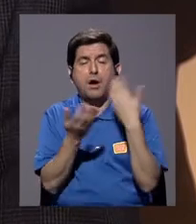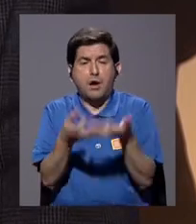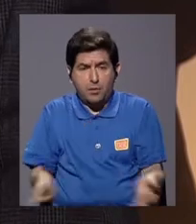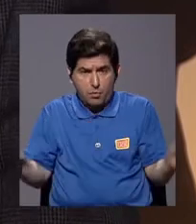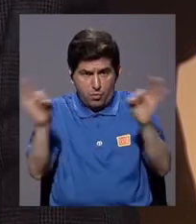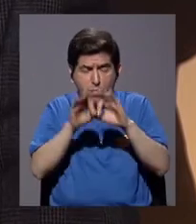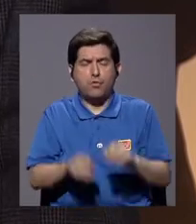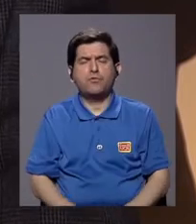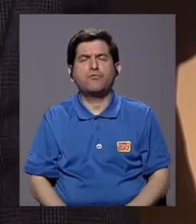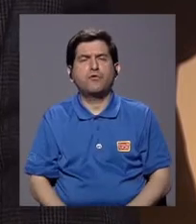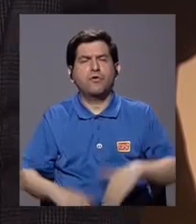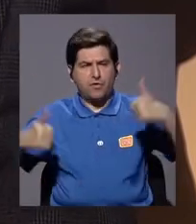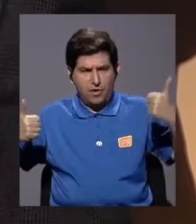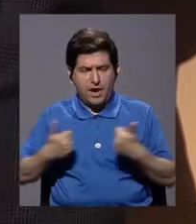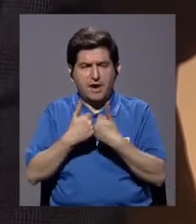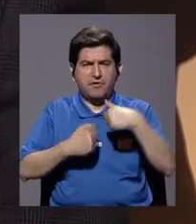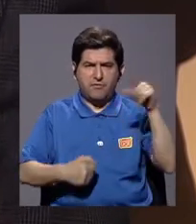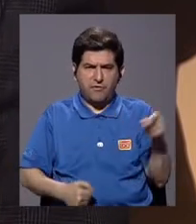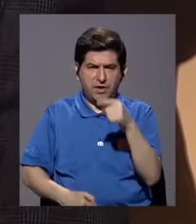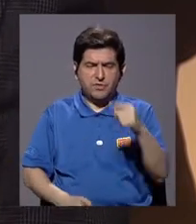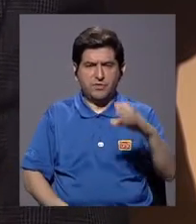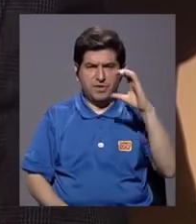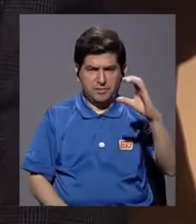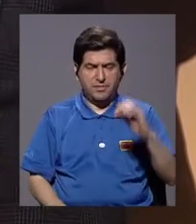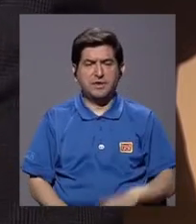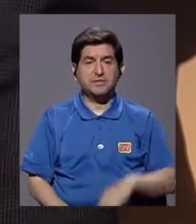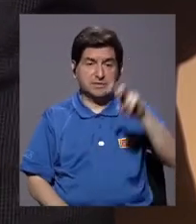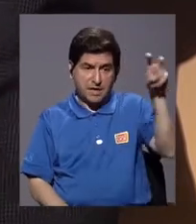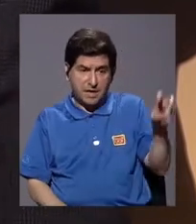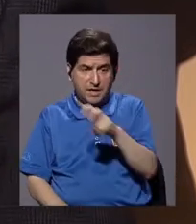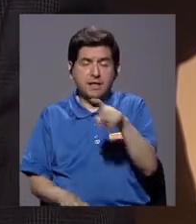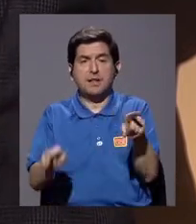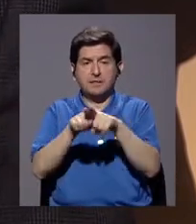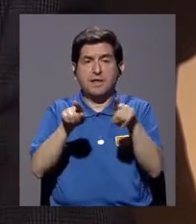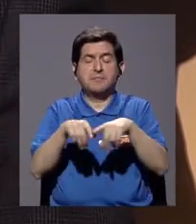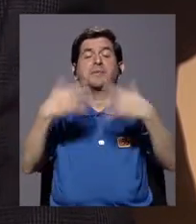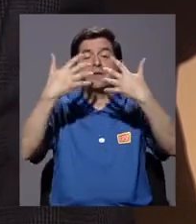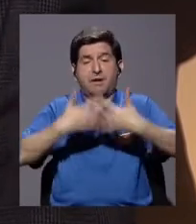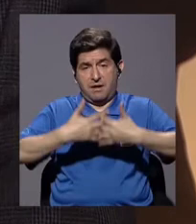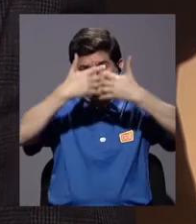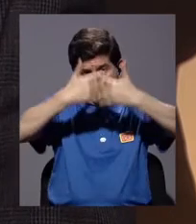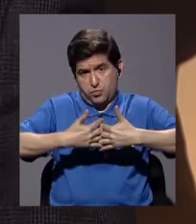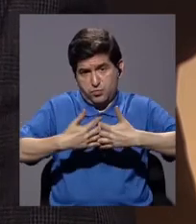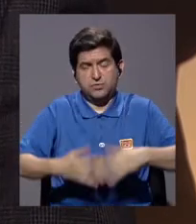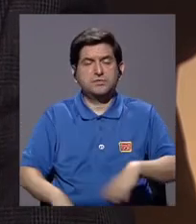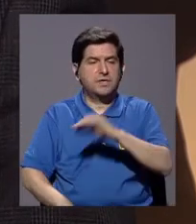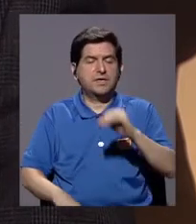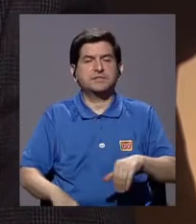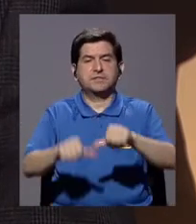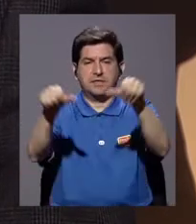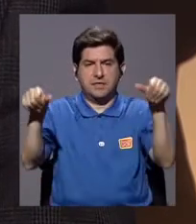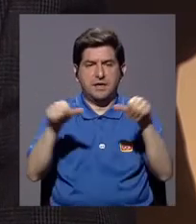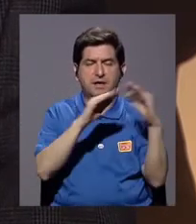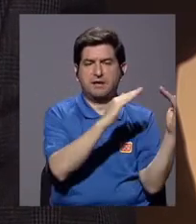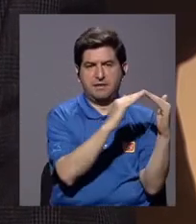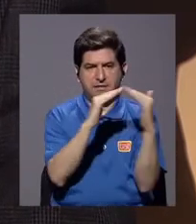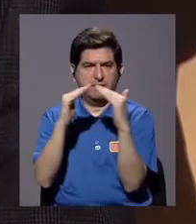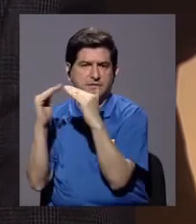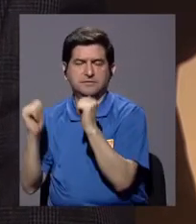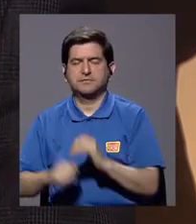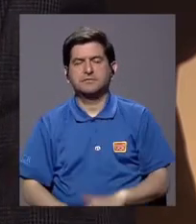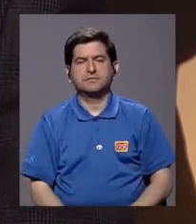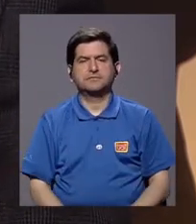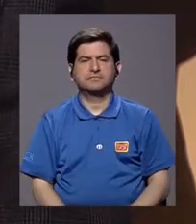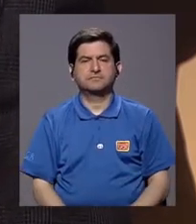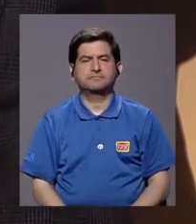el reto de descarbonización del sector transporte ya toca también al sector industrial y al sector residencial. En